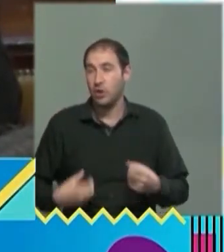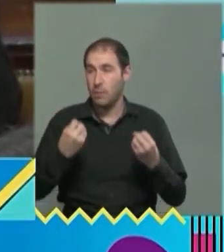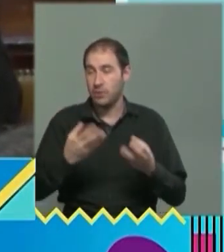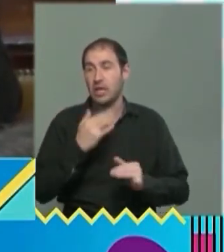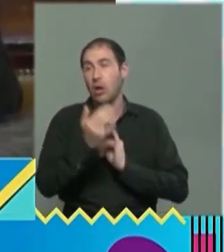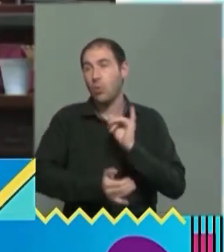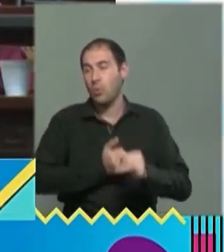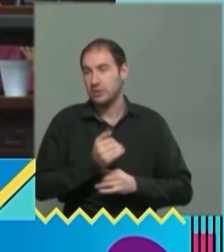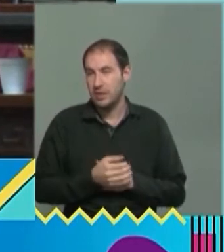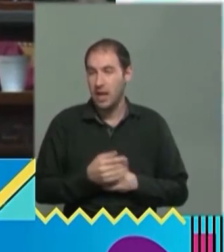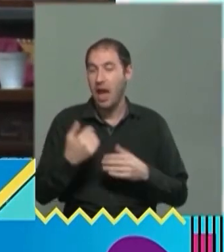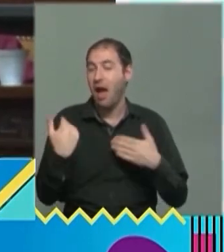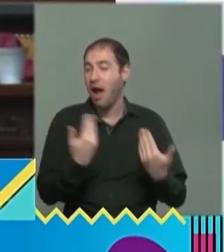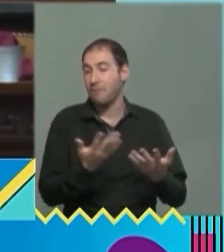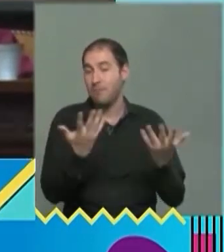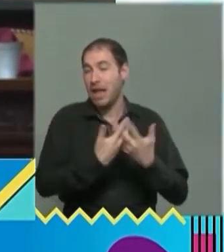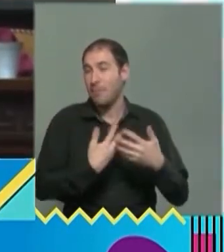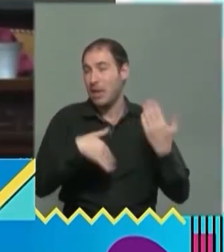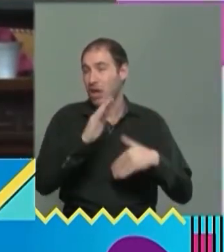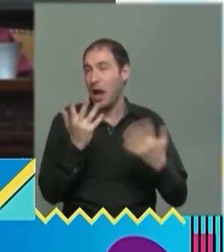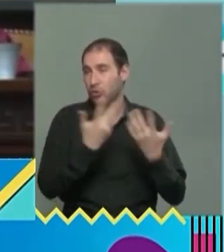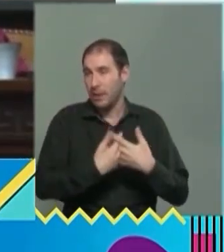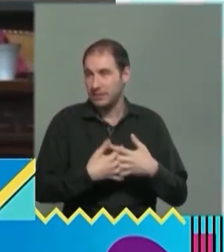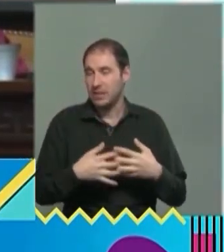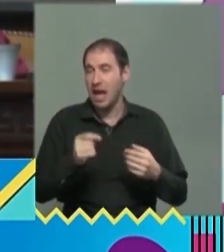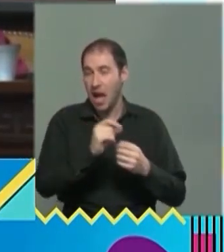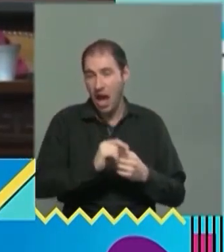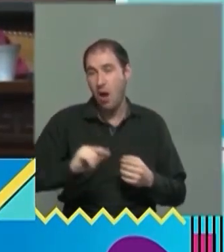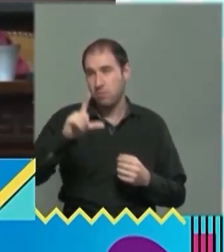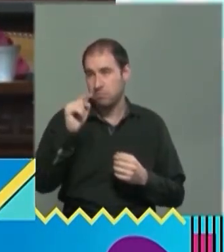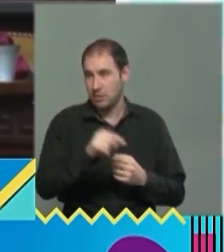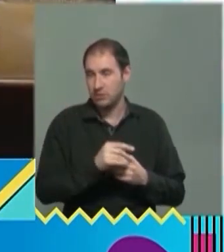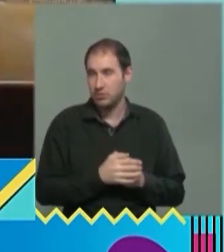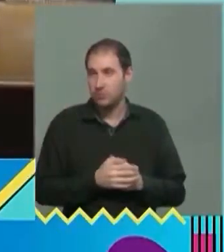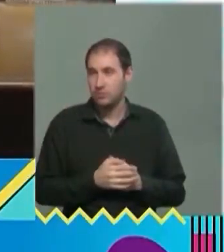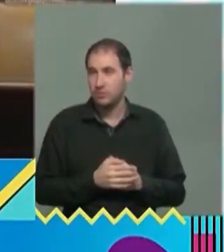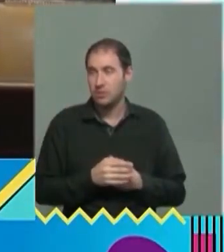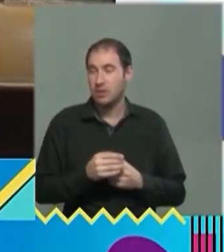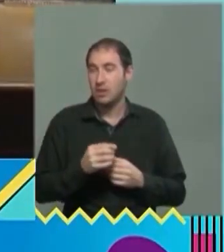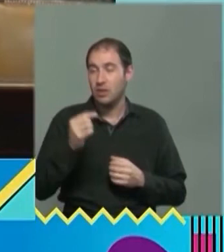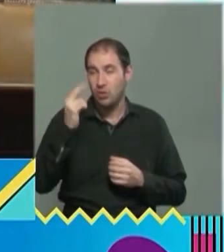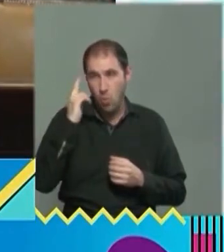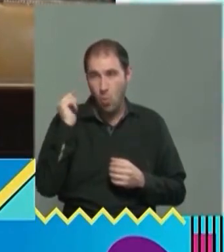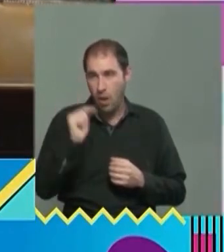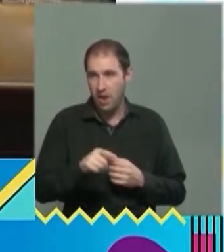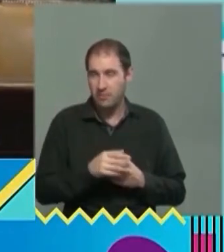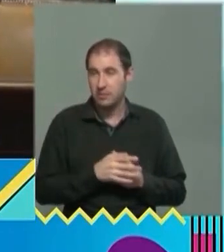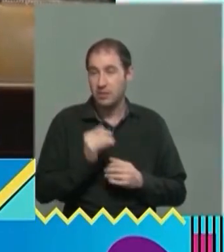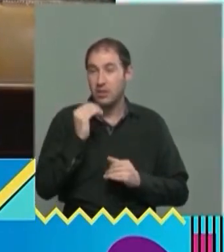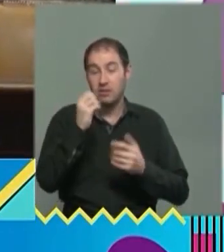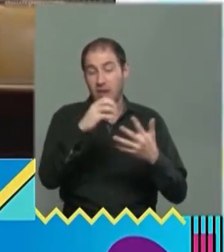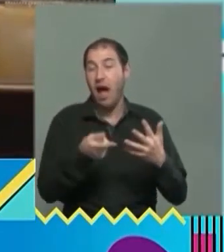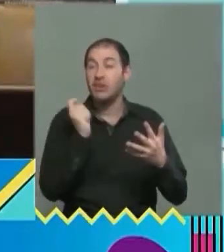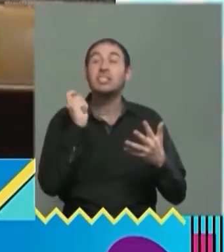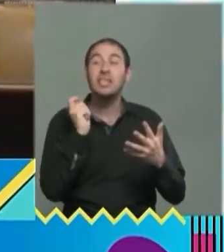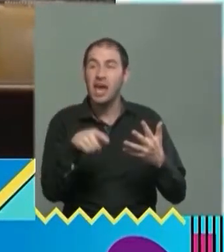dicen que hay una mayoría automática que va a producir el aumento, 2 de 9, que digan los nombres cuáles